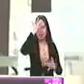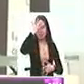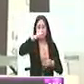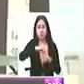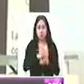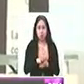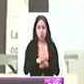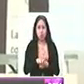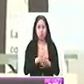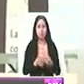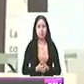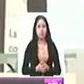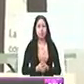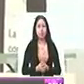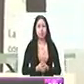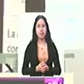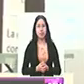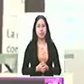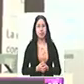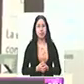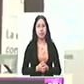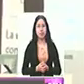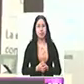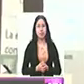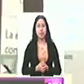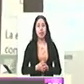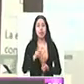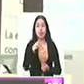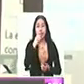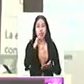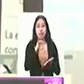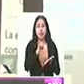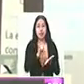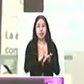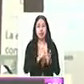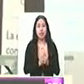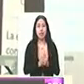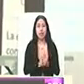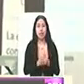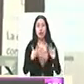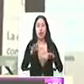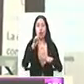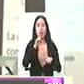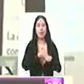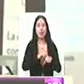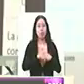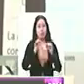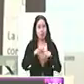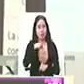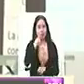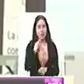de mucha gente en Bolivia, decimos que estamos en una etapa en la que podemos